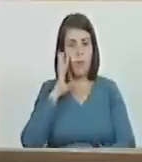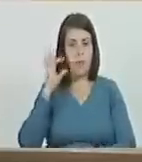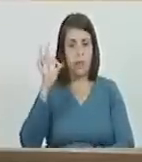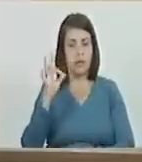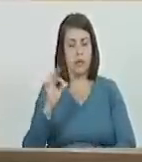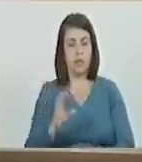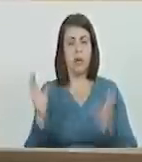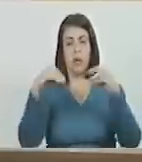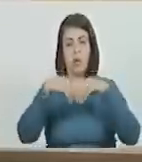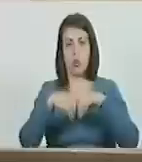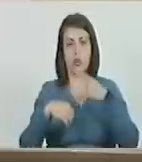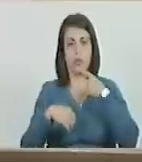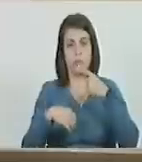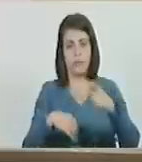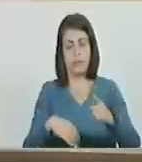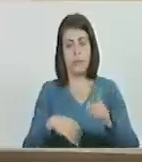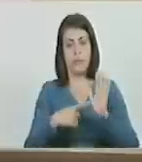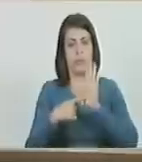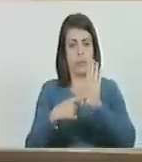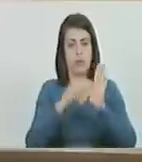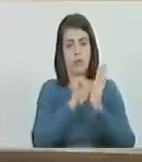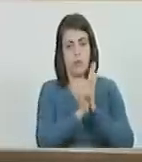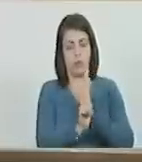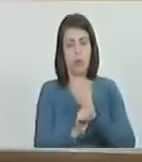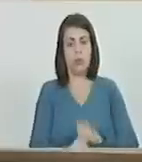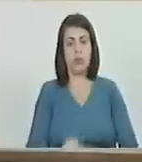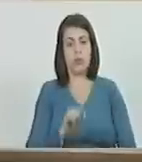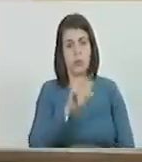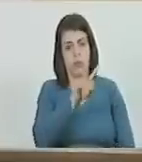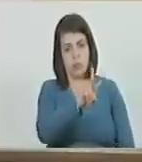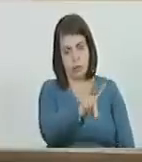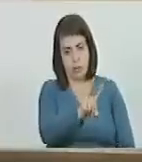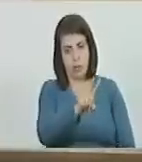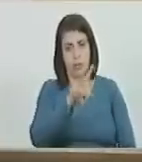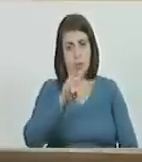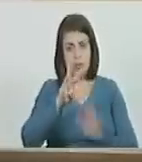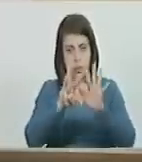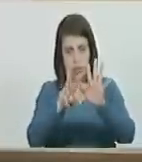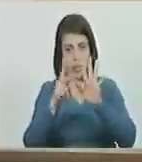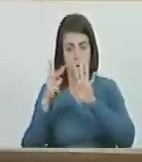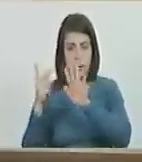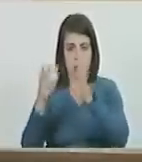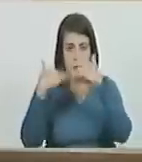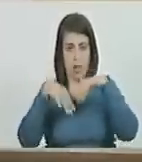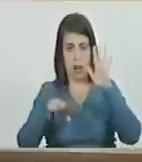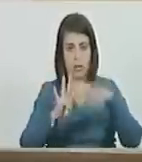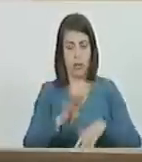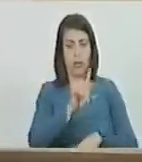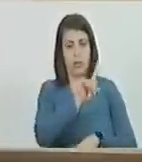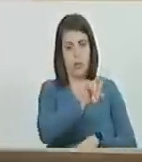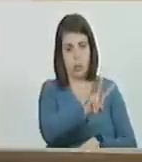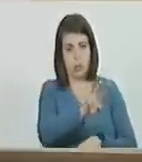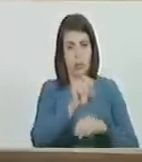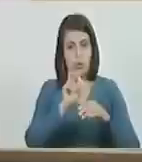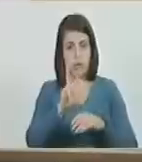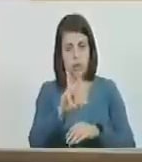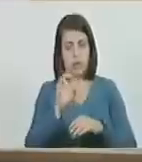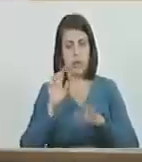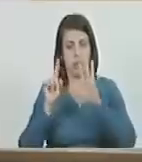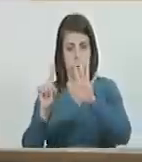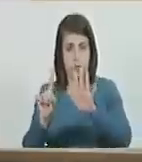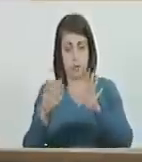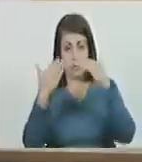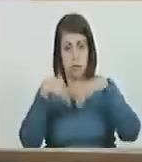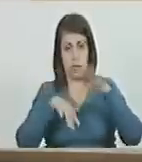Francesa, de conformidad con lo previsto en los artículos 187, numeral 14, y